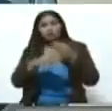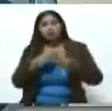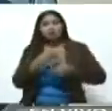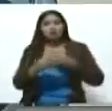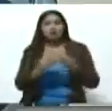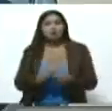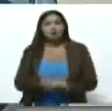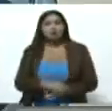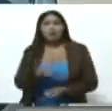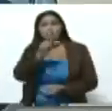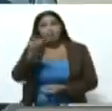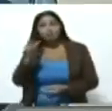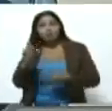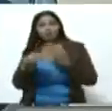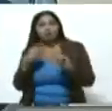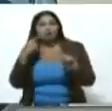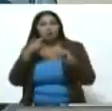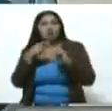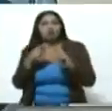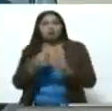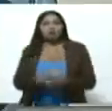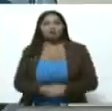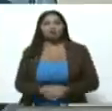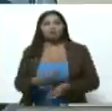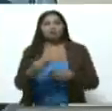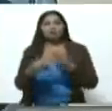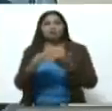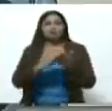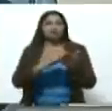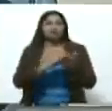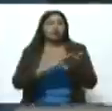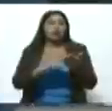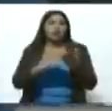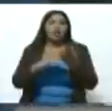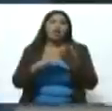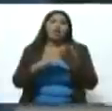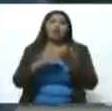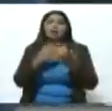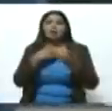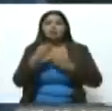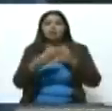estas víctimas, proceder a la correspondiente investigación y sanción.